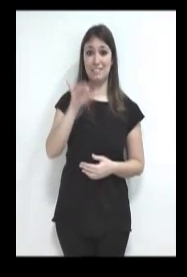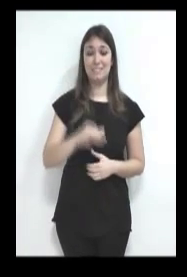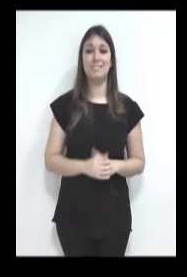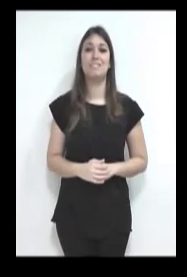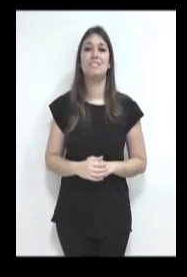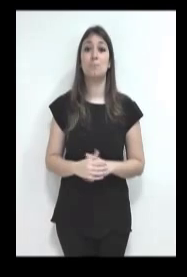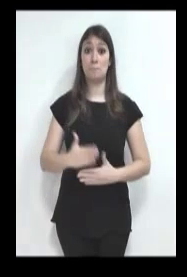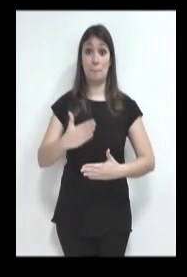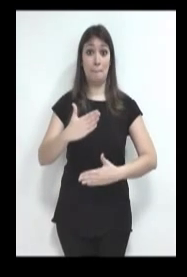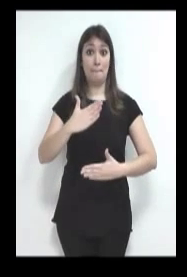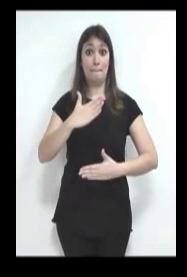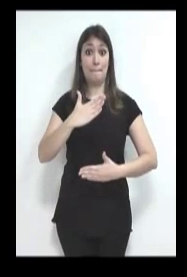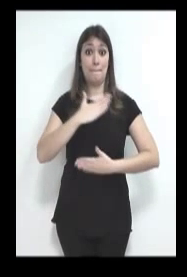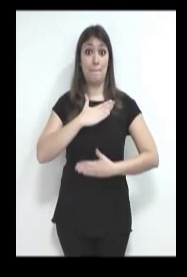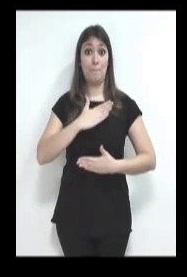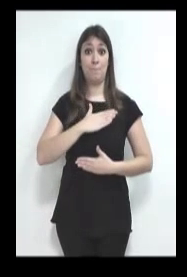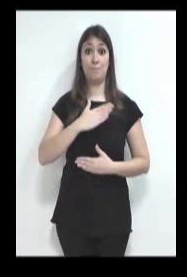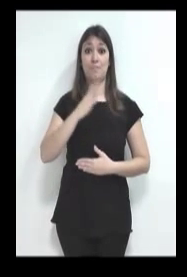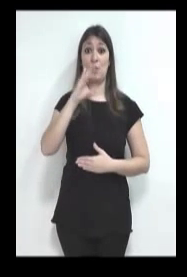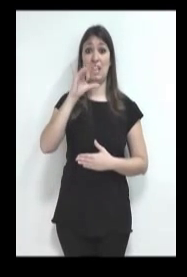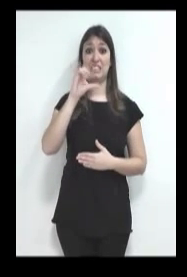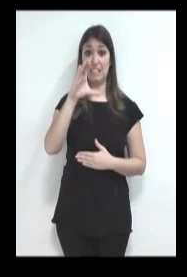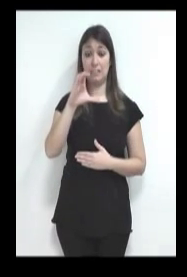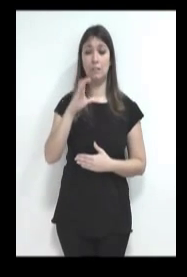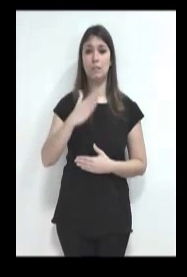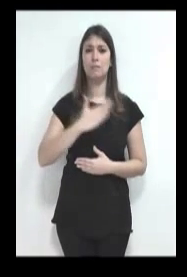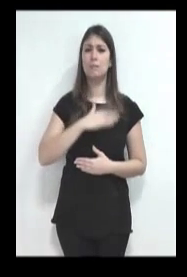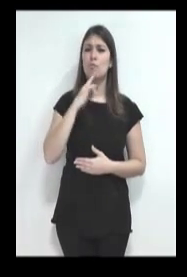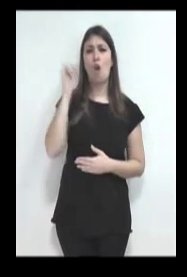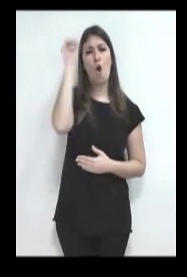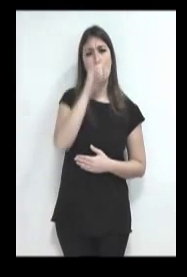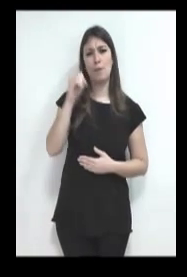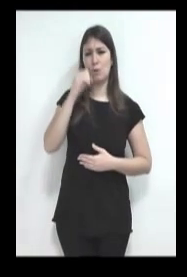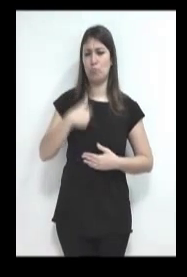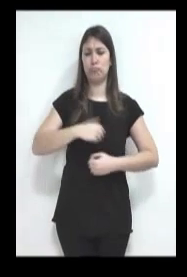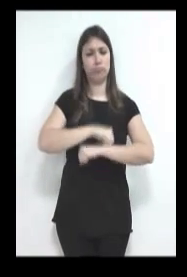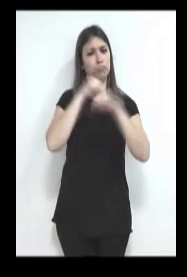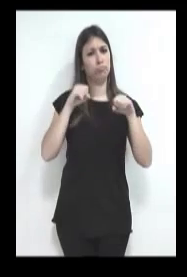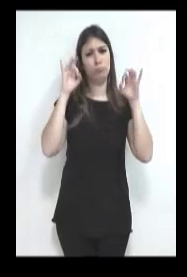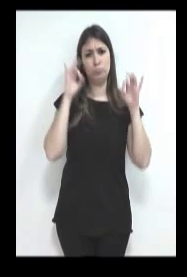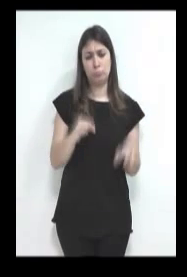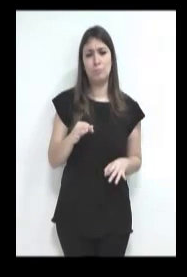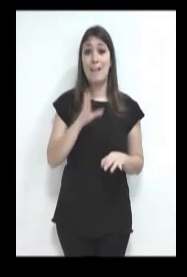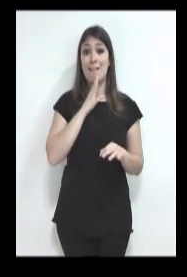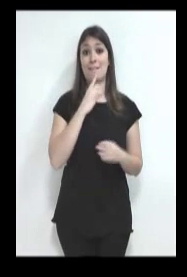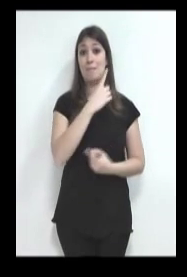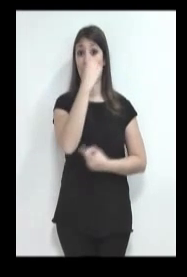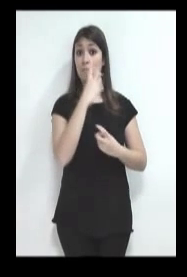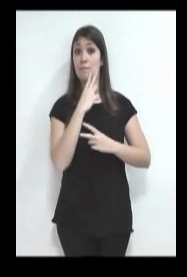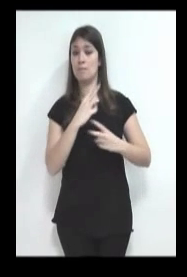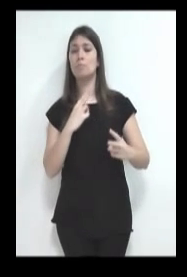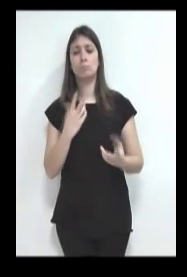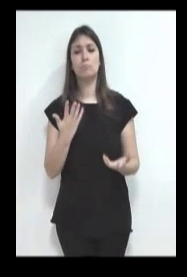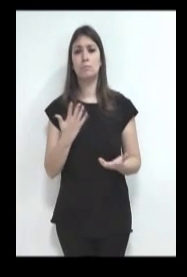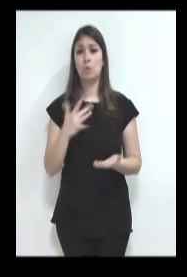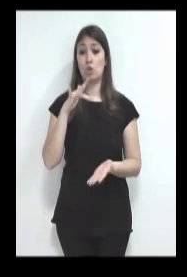nosotros tenemos, o en este caso TESIC, tiene una opinión bastante formada en este sentido. De hecho, la razón de que en su